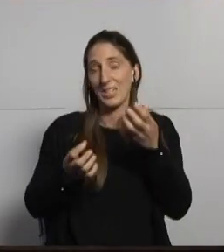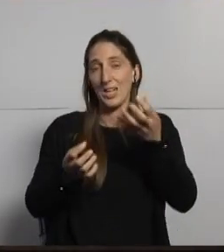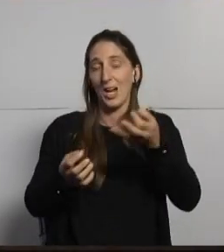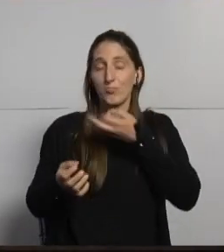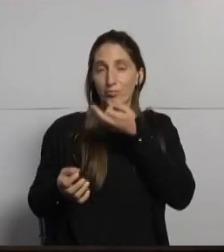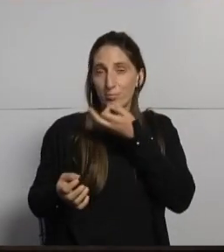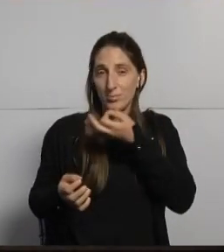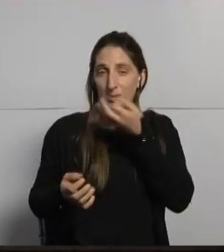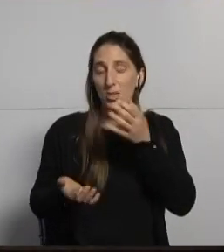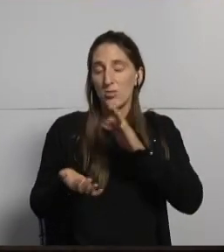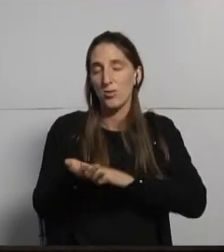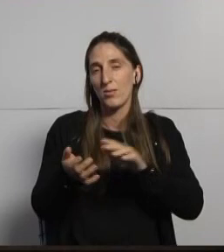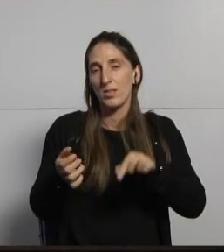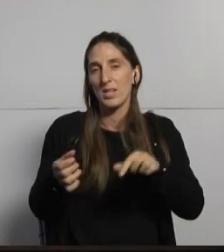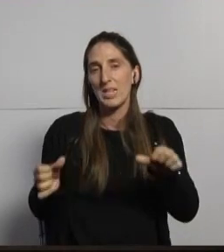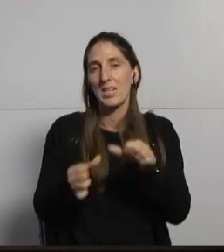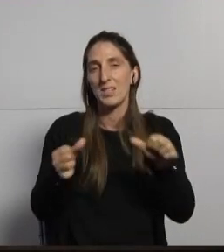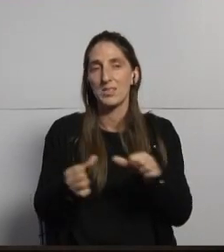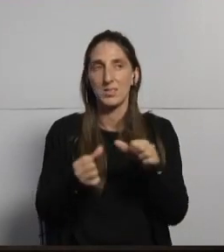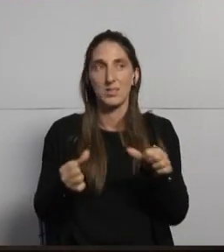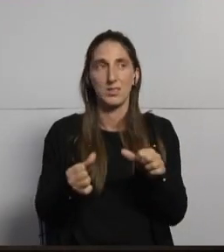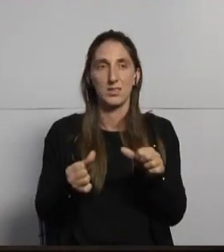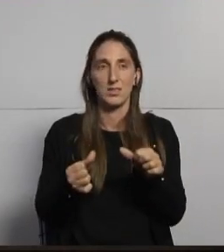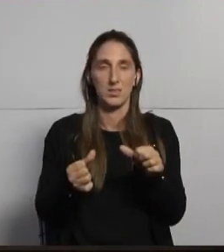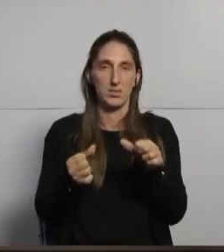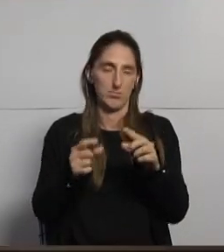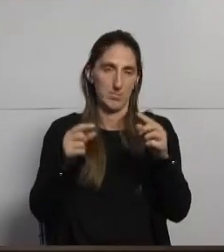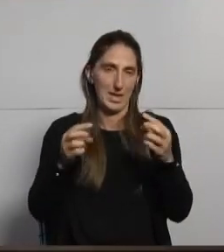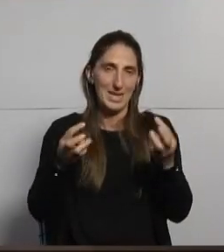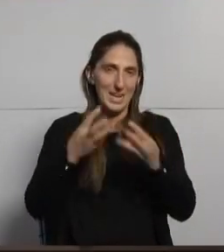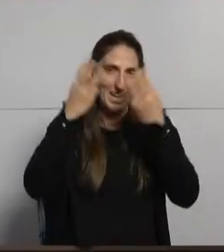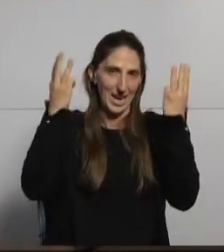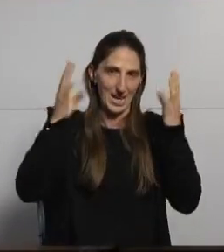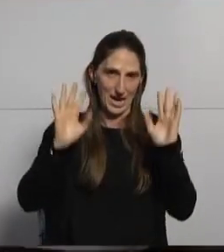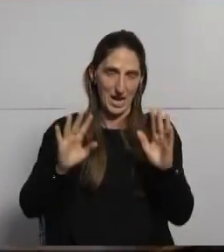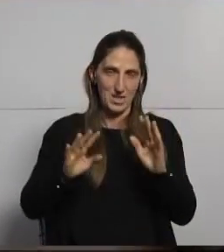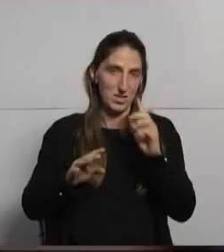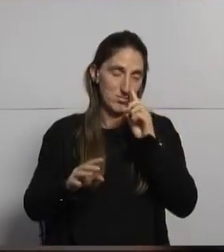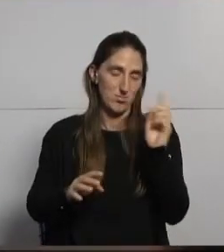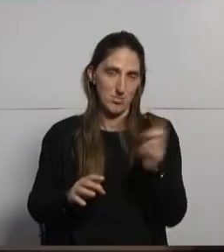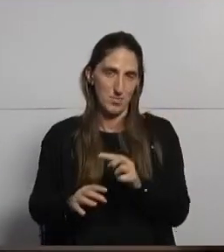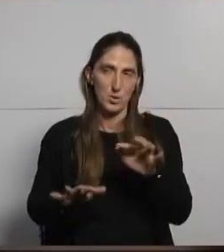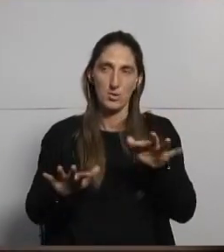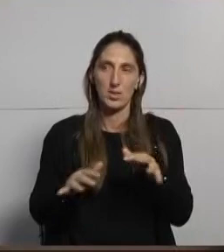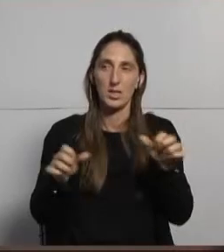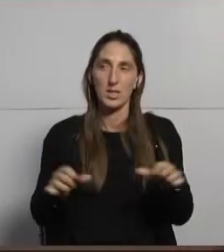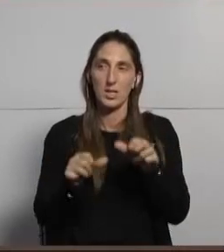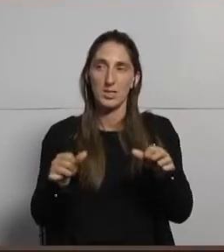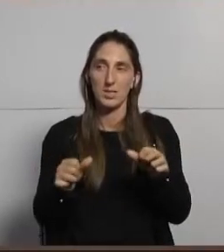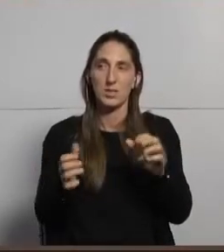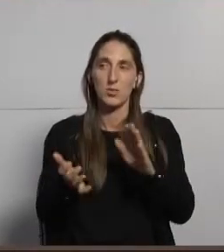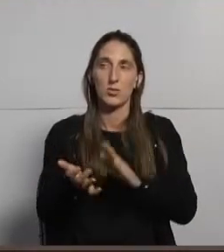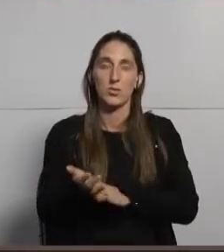poco de qué se está haciendo, un pantallazo muy grande, muy rápido, sobre qué se está haciendo con respecto